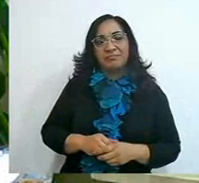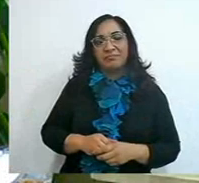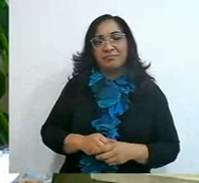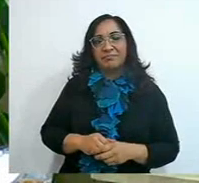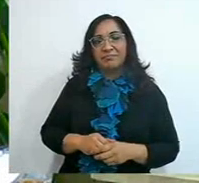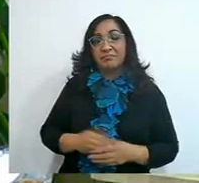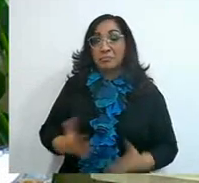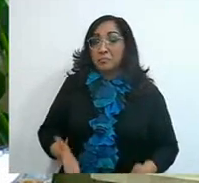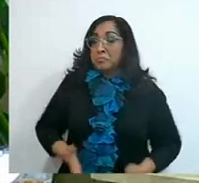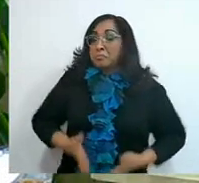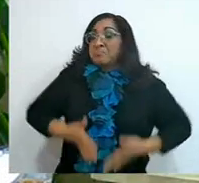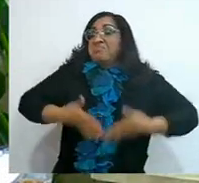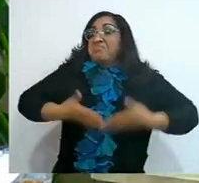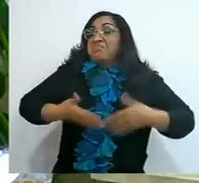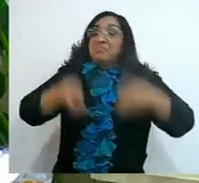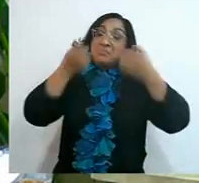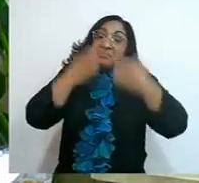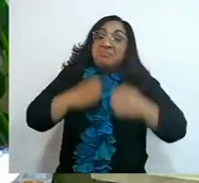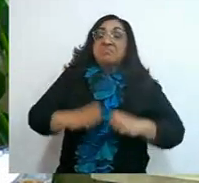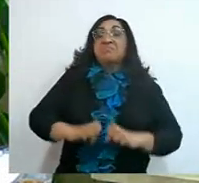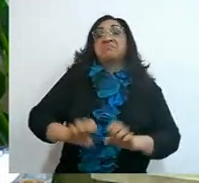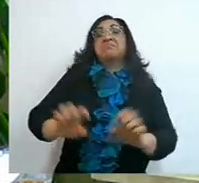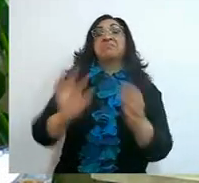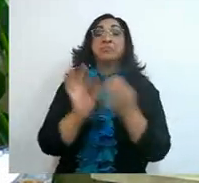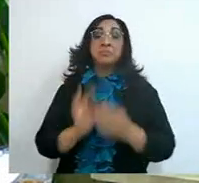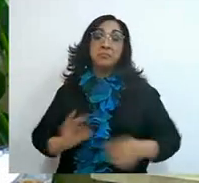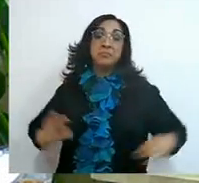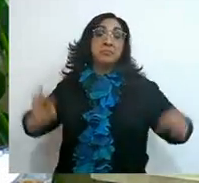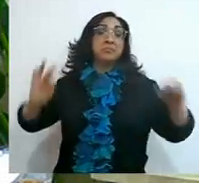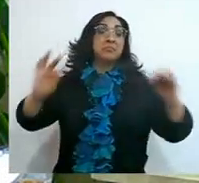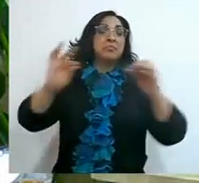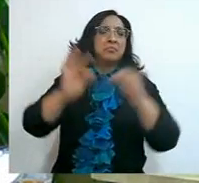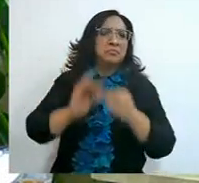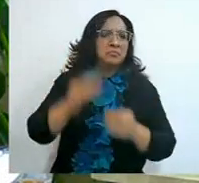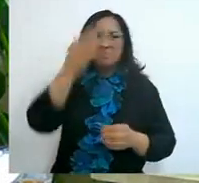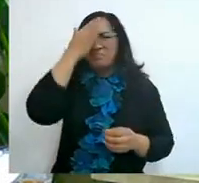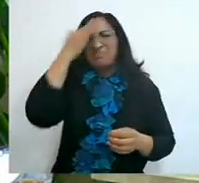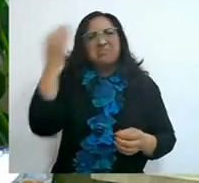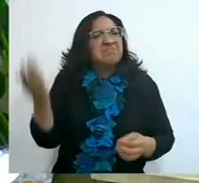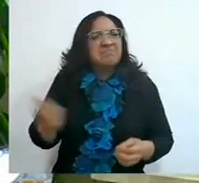Se le suben los humos, es una persona neófita,